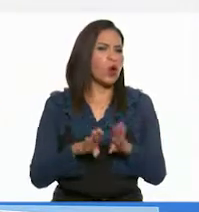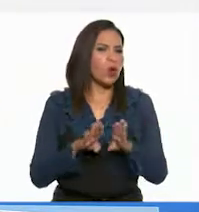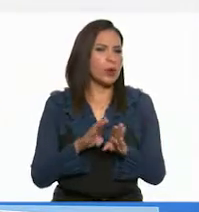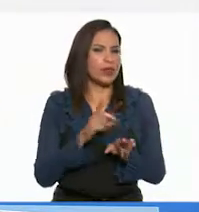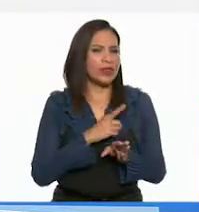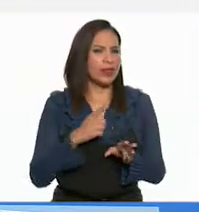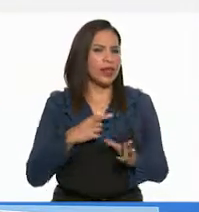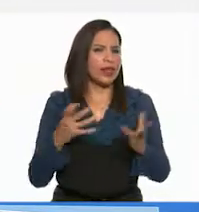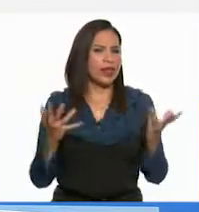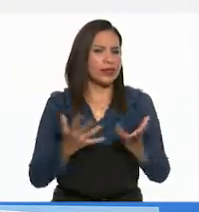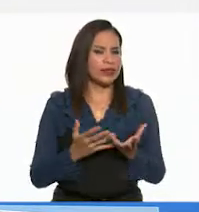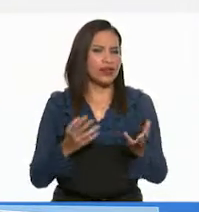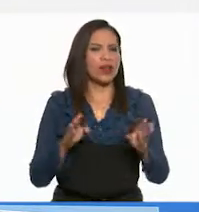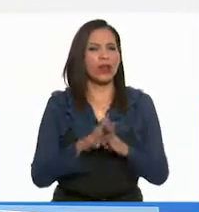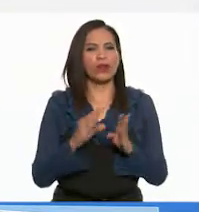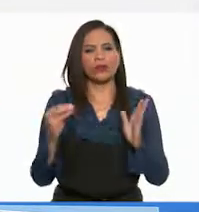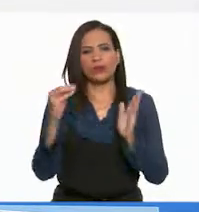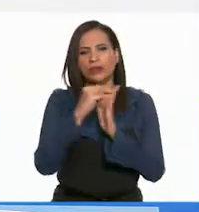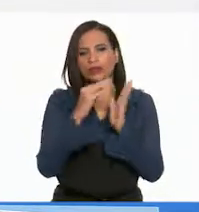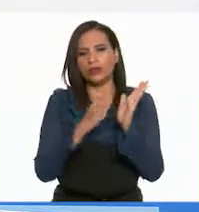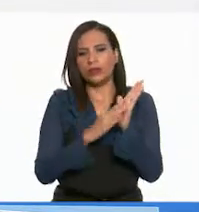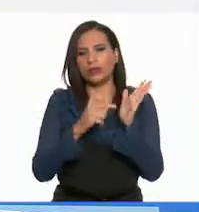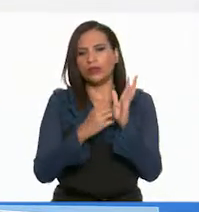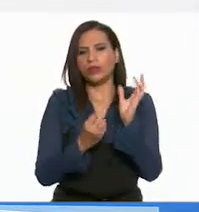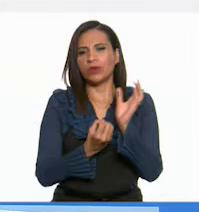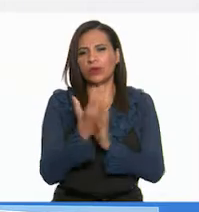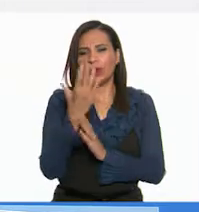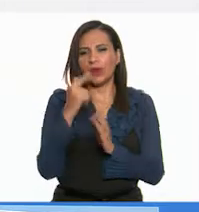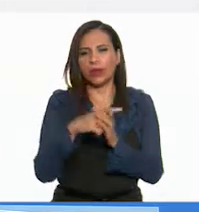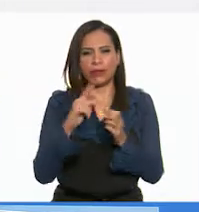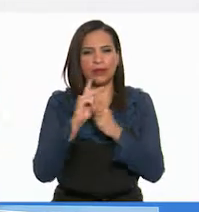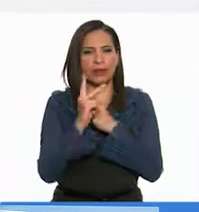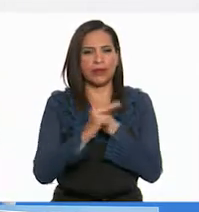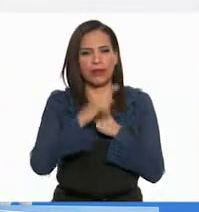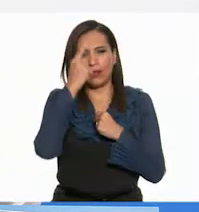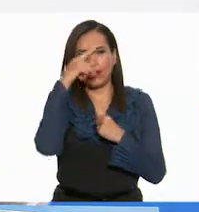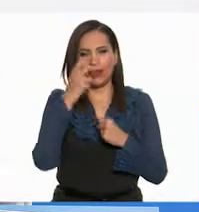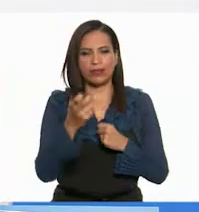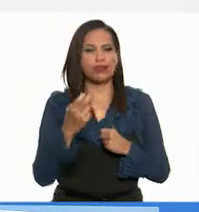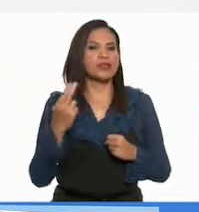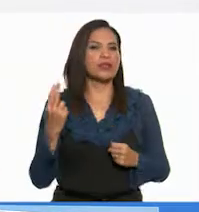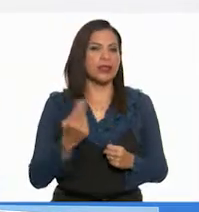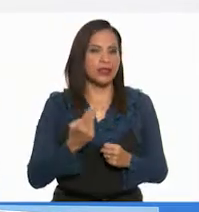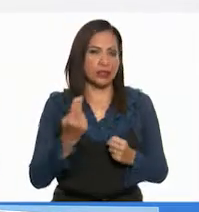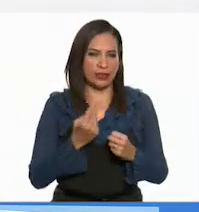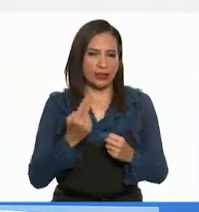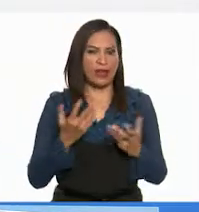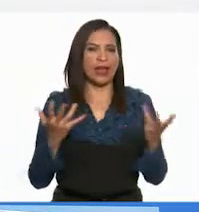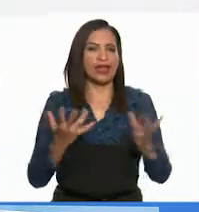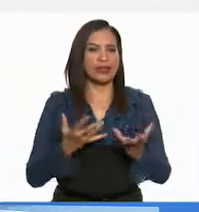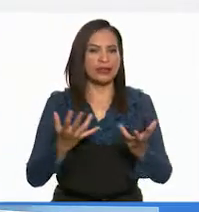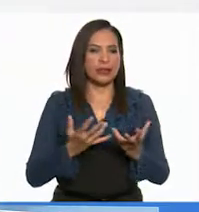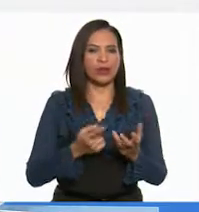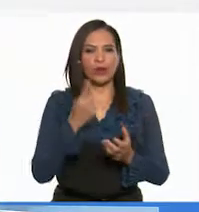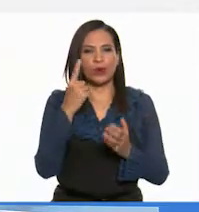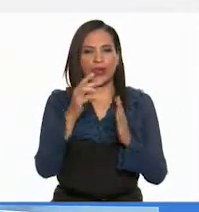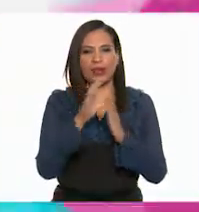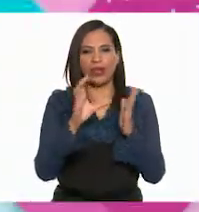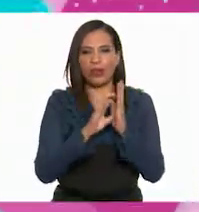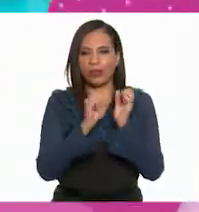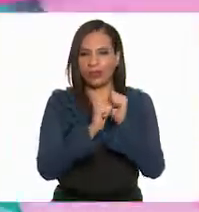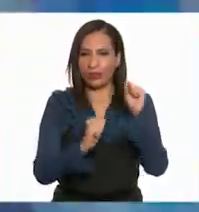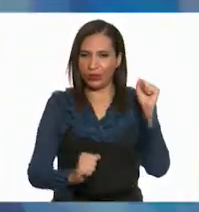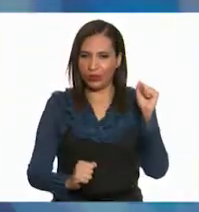debía formar o constituir la nueva nación, para lo cual era necesario elaborar una